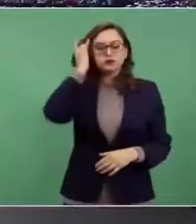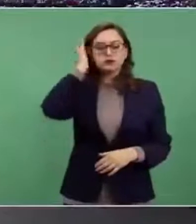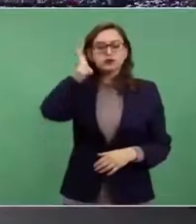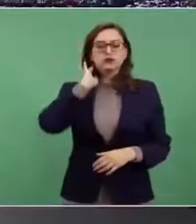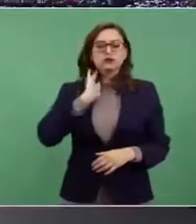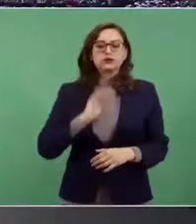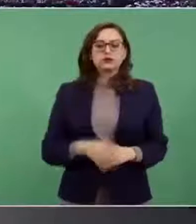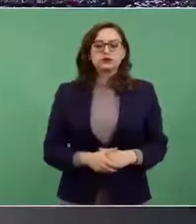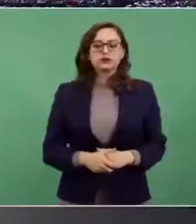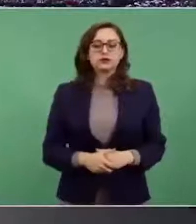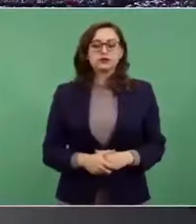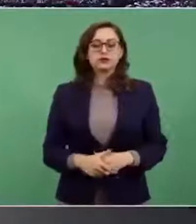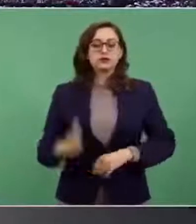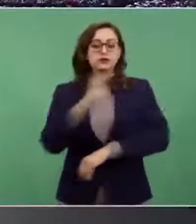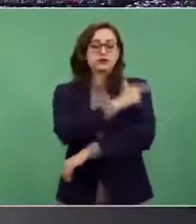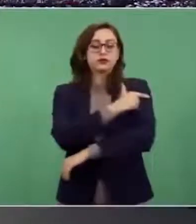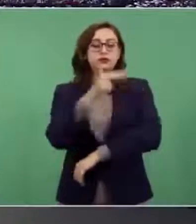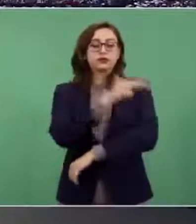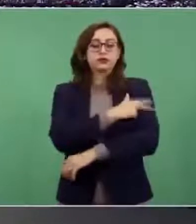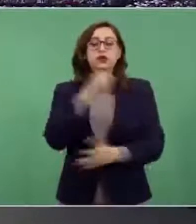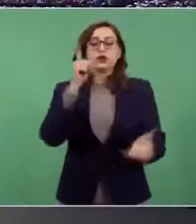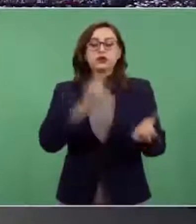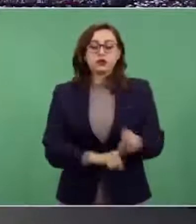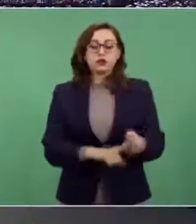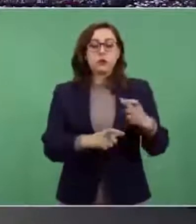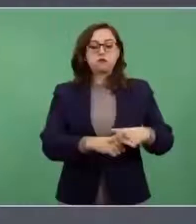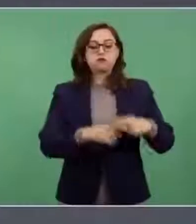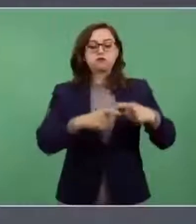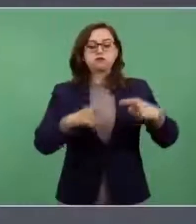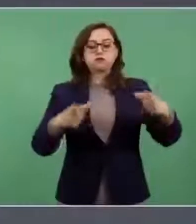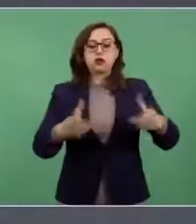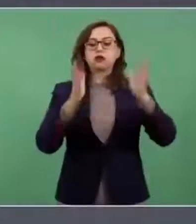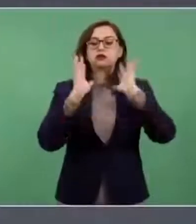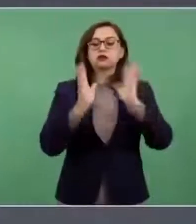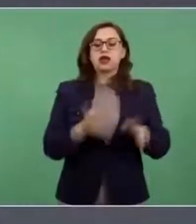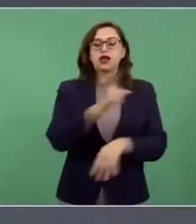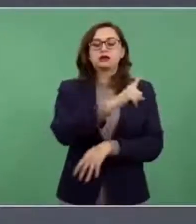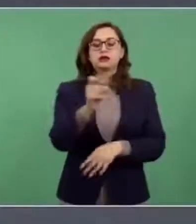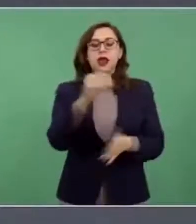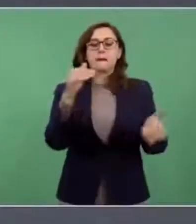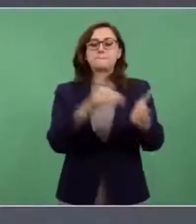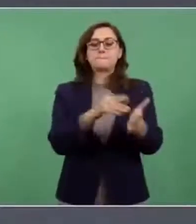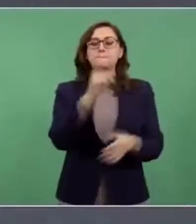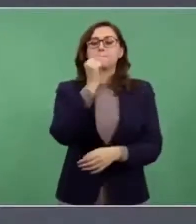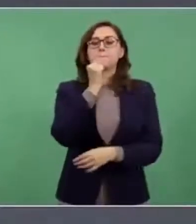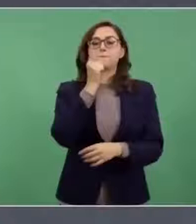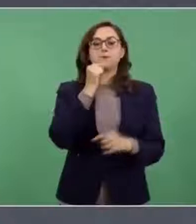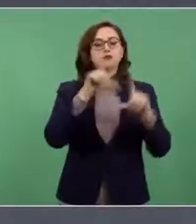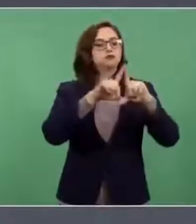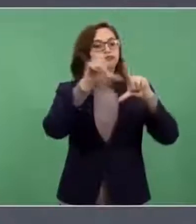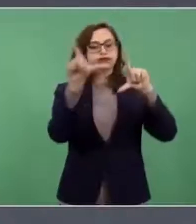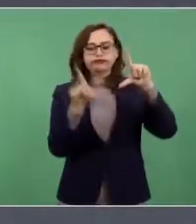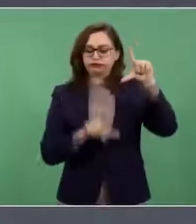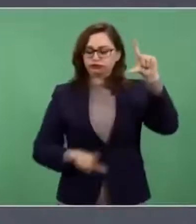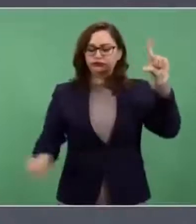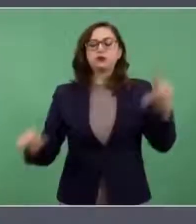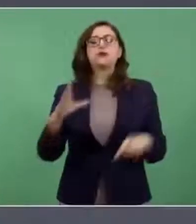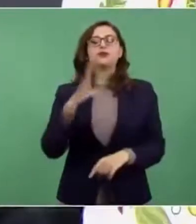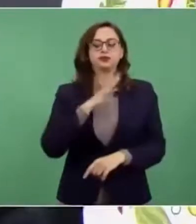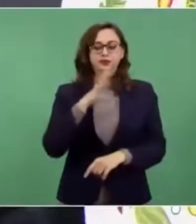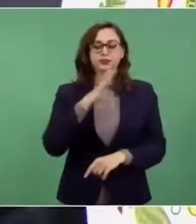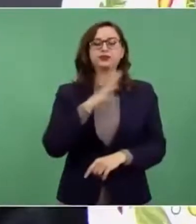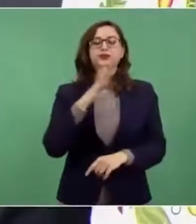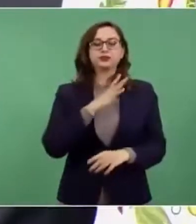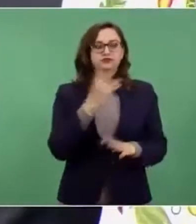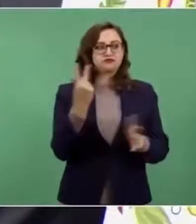ya cuenta con 100,000 elementos, los cuales operan en casi todas las regiones del país,